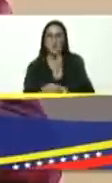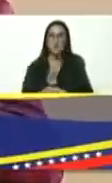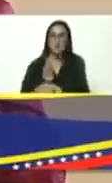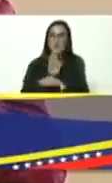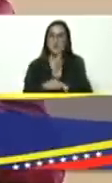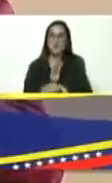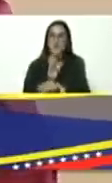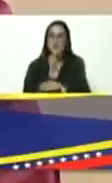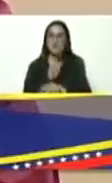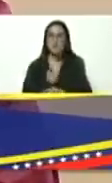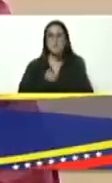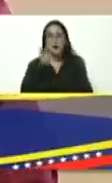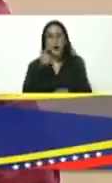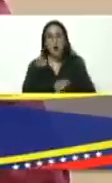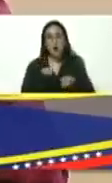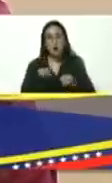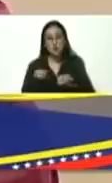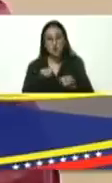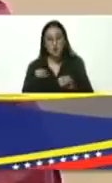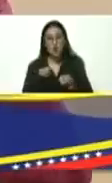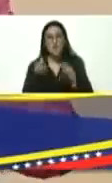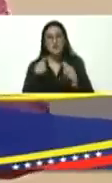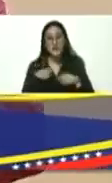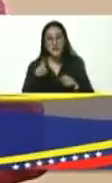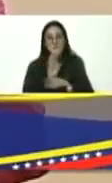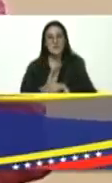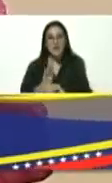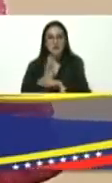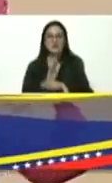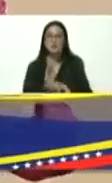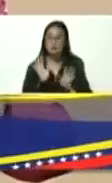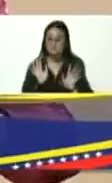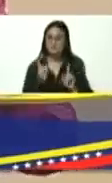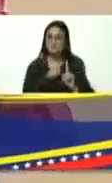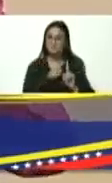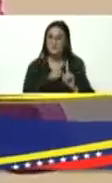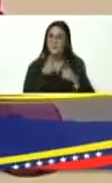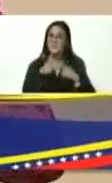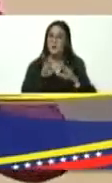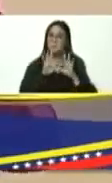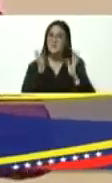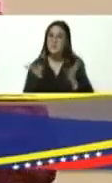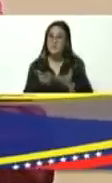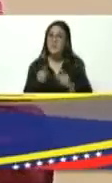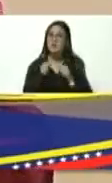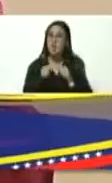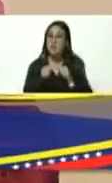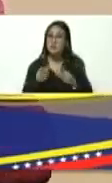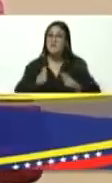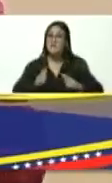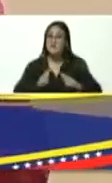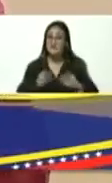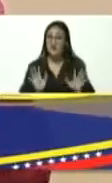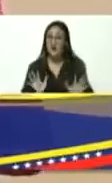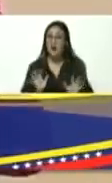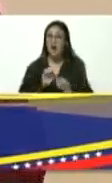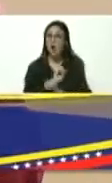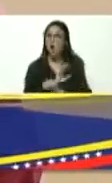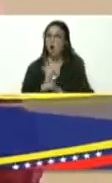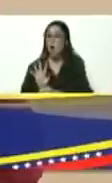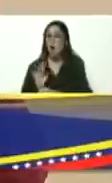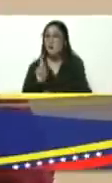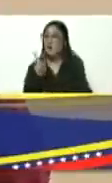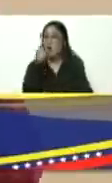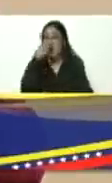tenemos un mayor control y los tratamientos es una cosa pero la pandemia todavía está viva y el kobe no es una